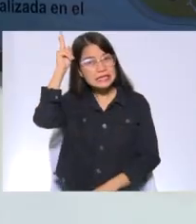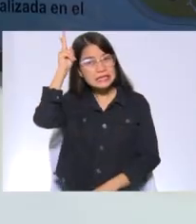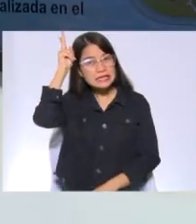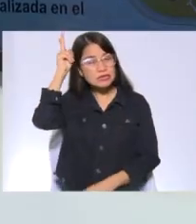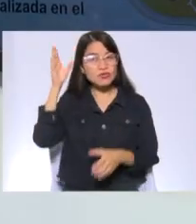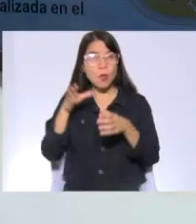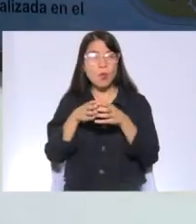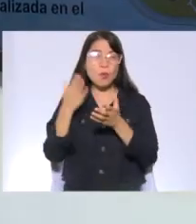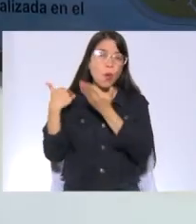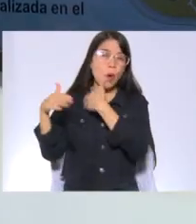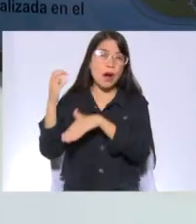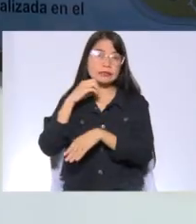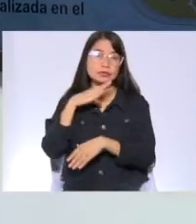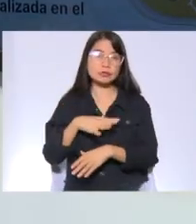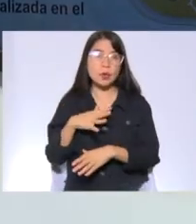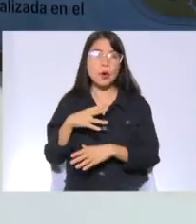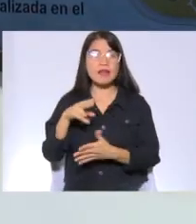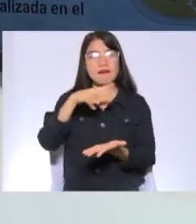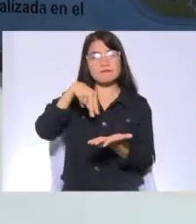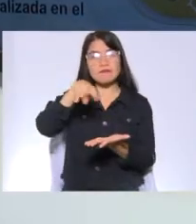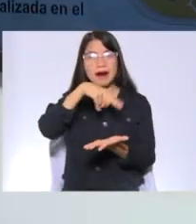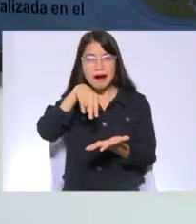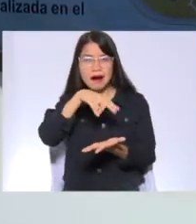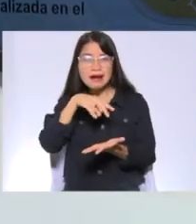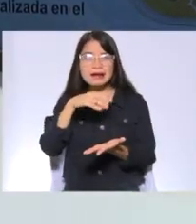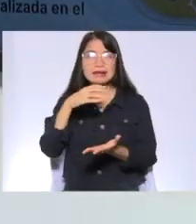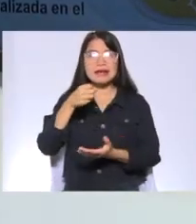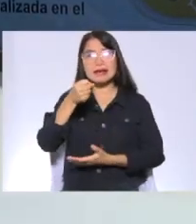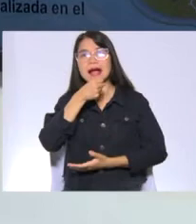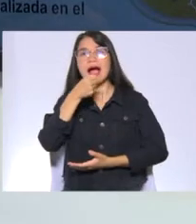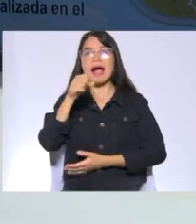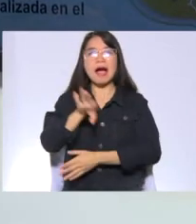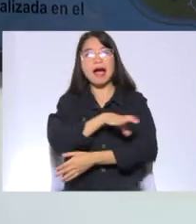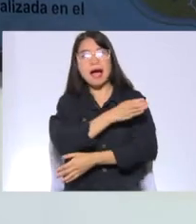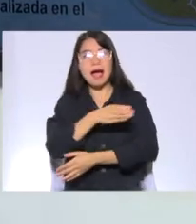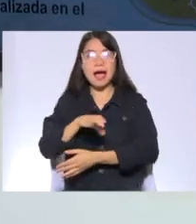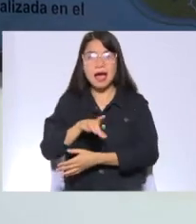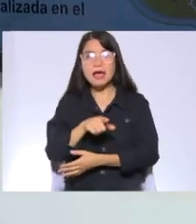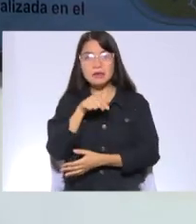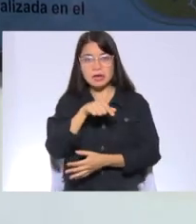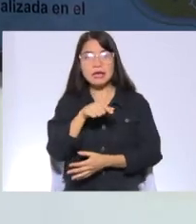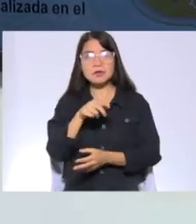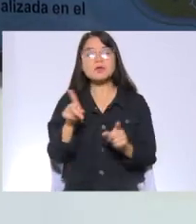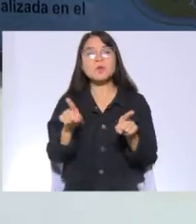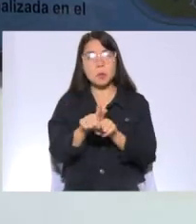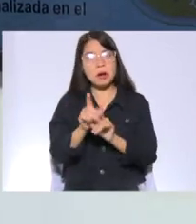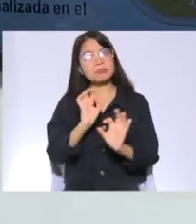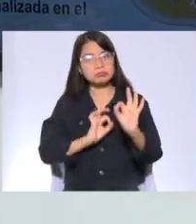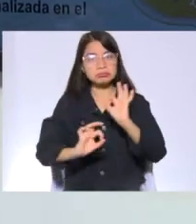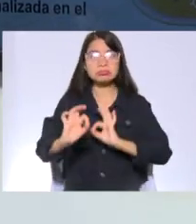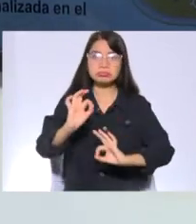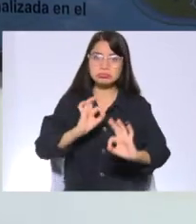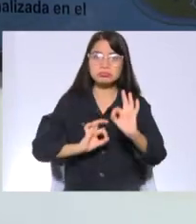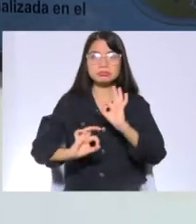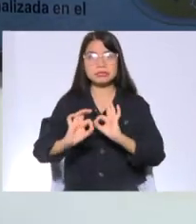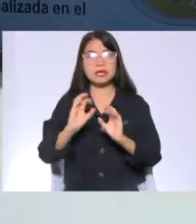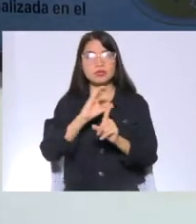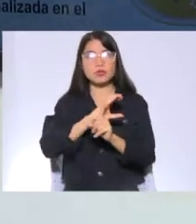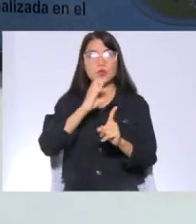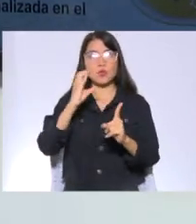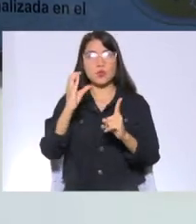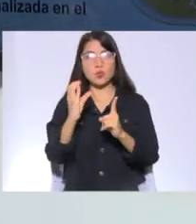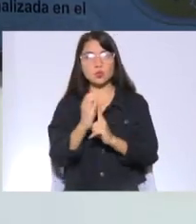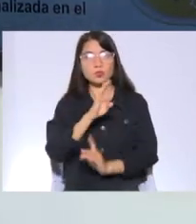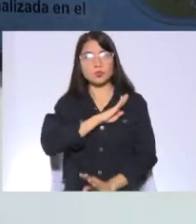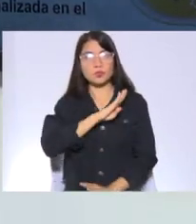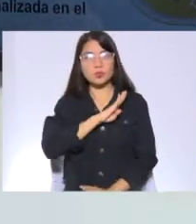bailes hacen representaciones, a lo mejor ellos no lo llaman representaciones teatrales, pero forman parte de la cultura de nuestros